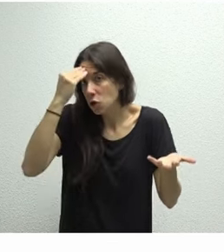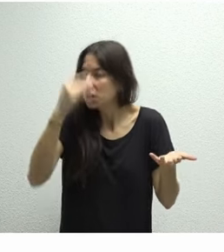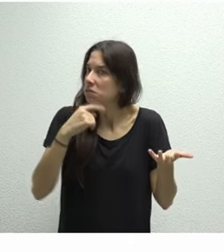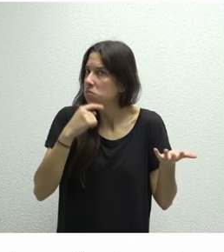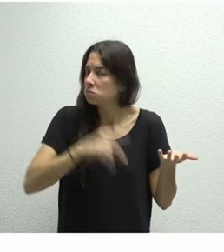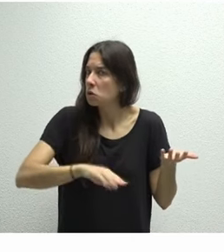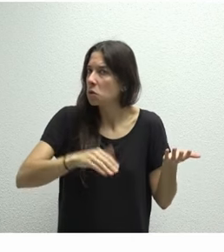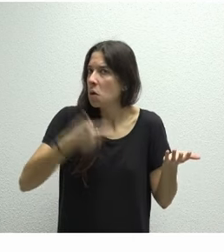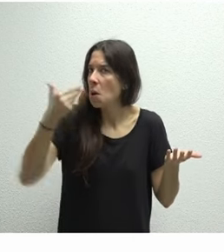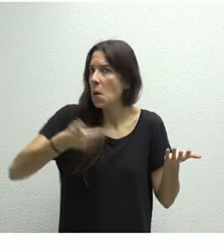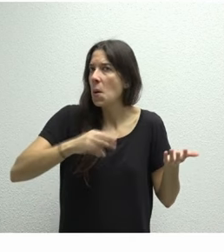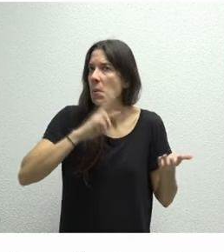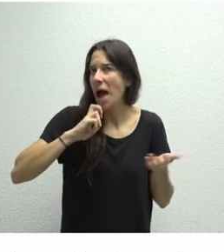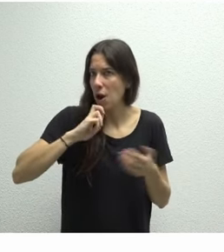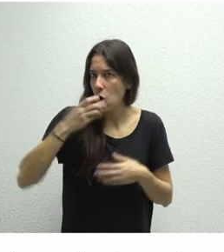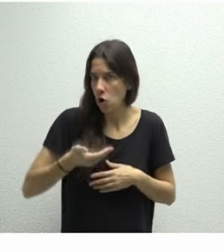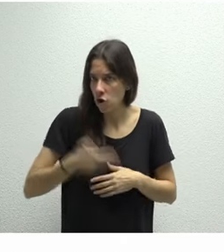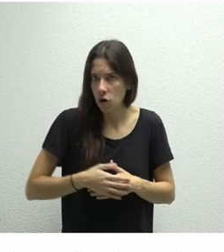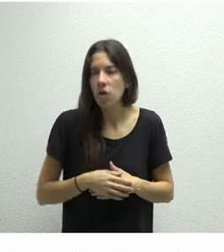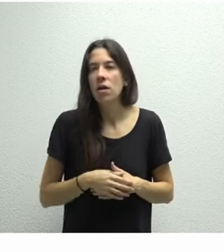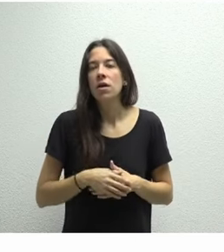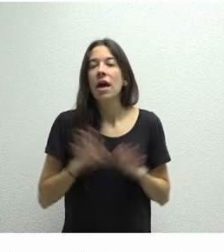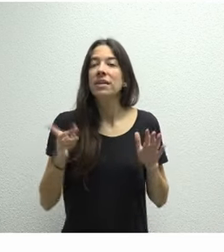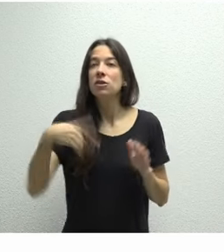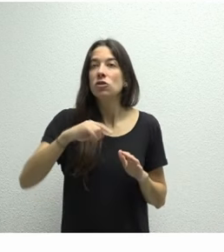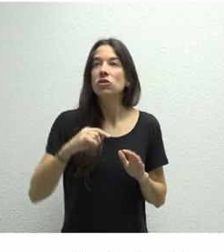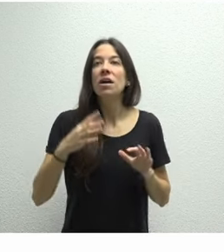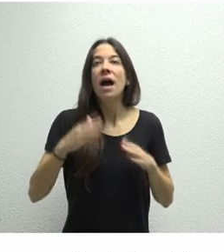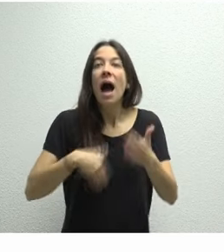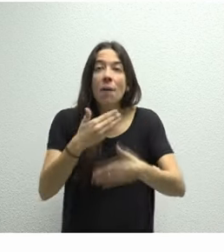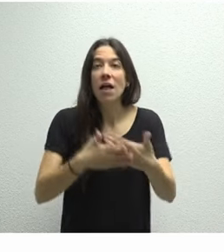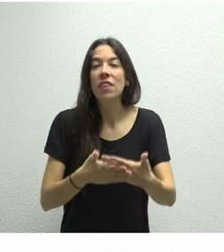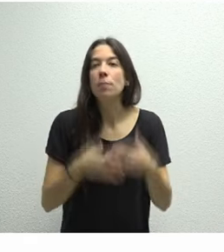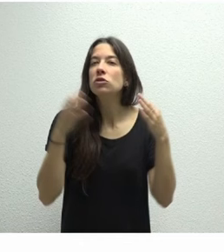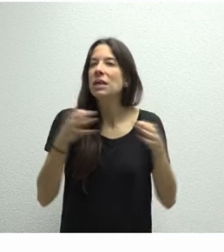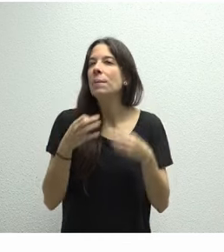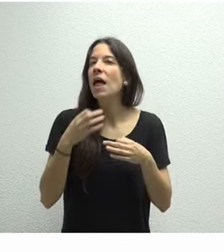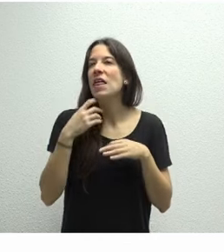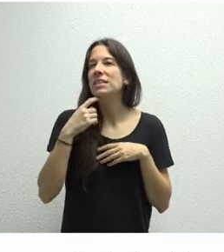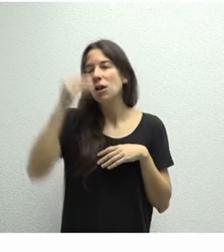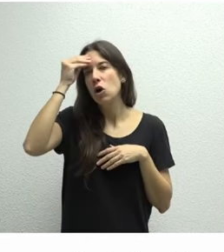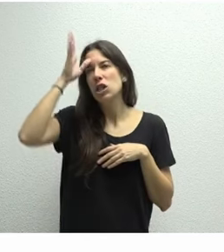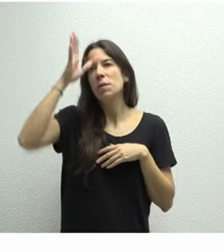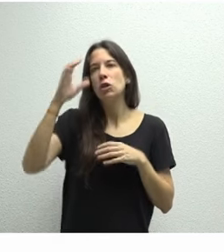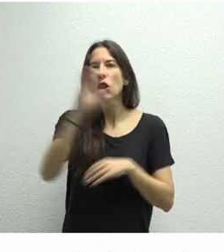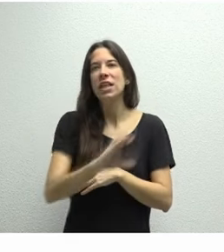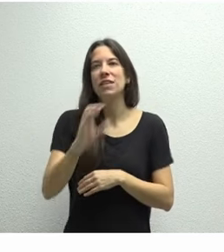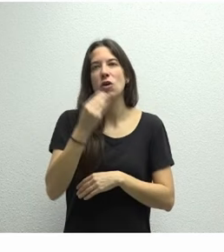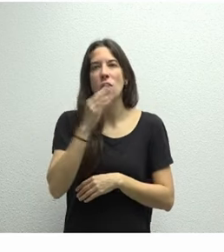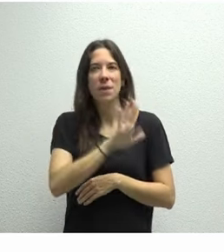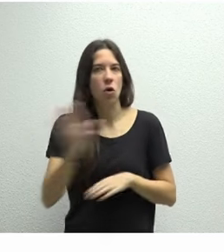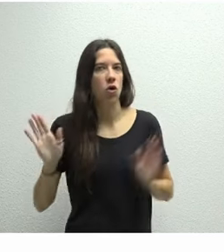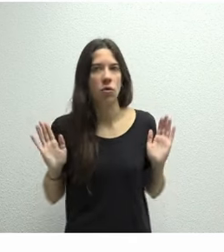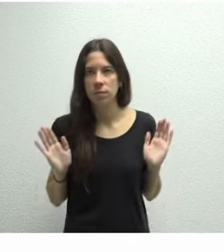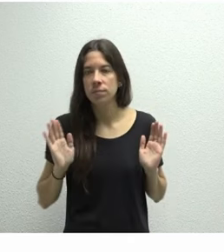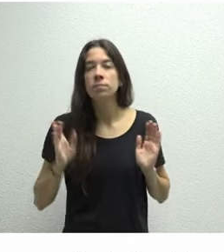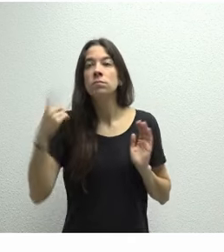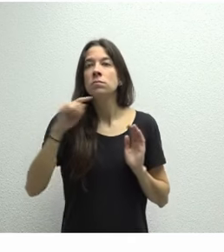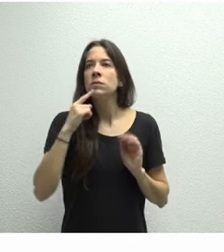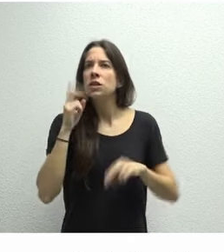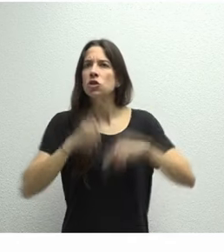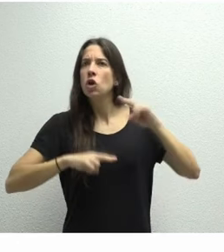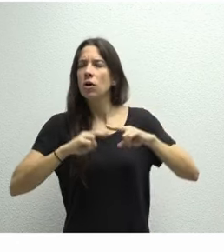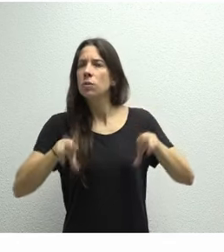valorable Es que avanzamos desde la mejor conocimiento científico no se puede construir esta